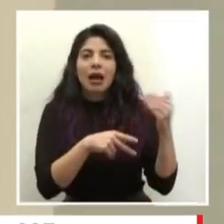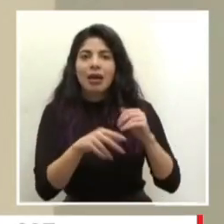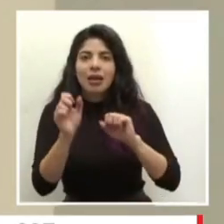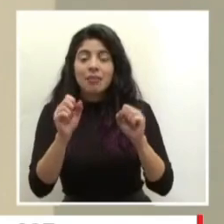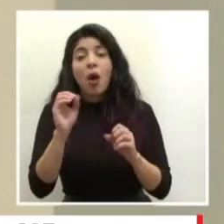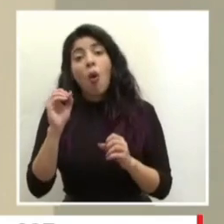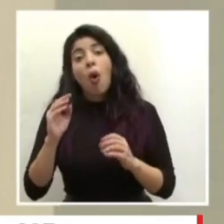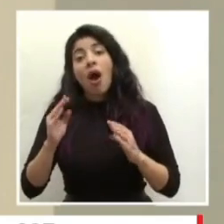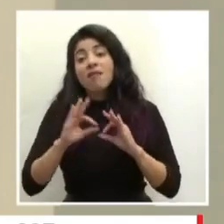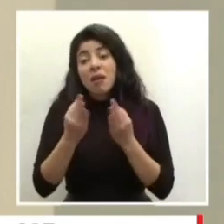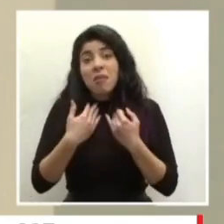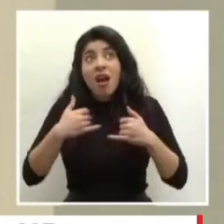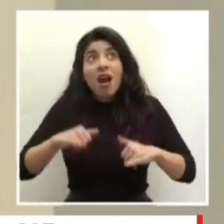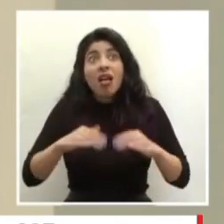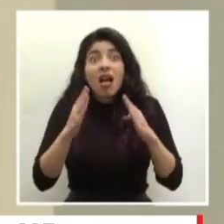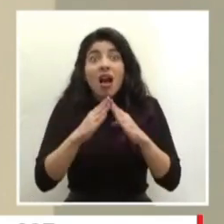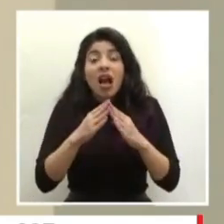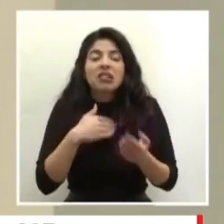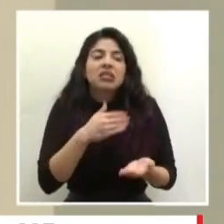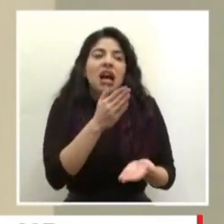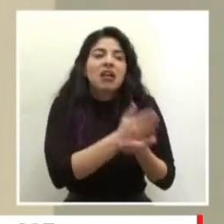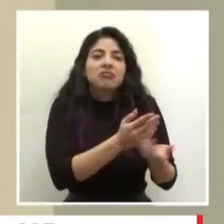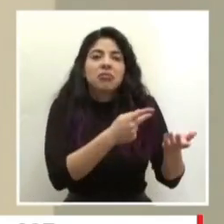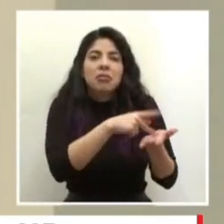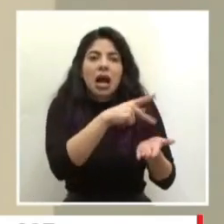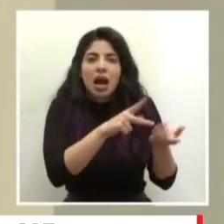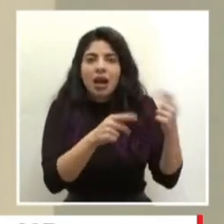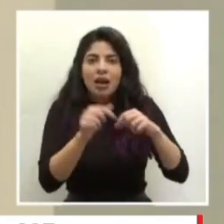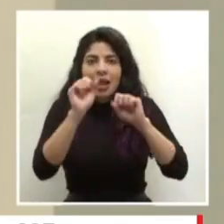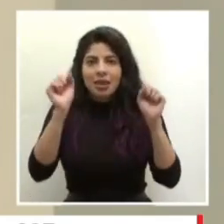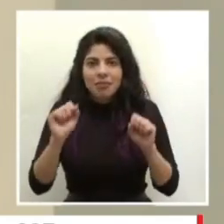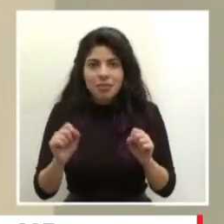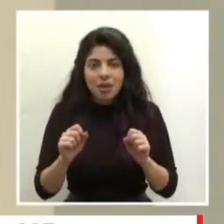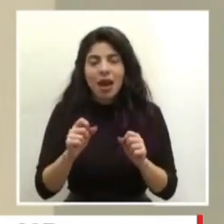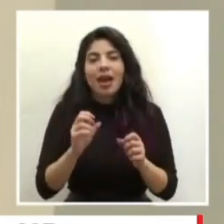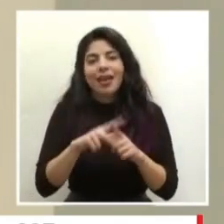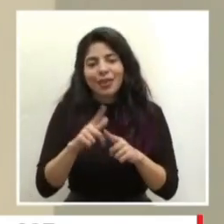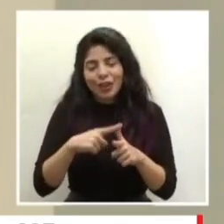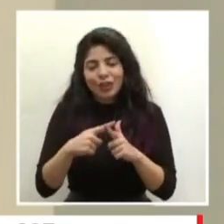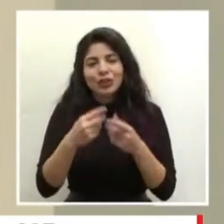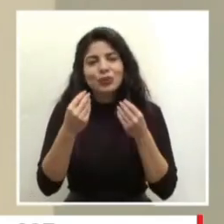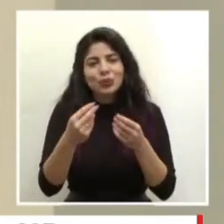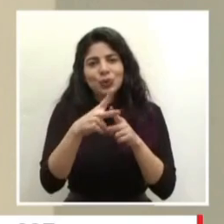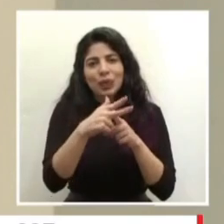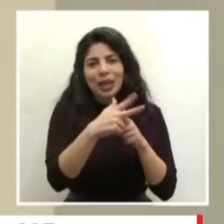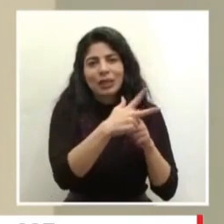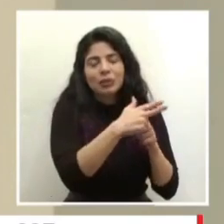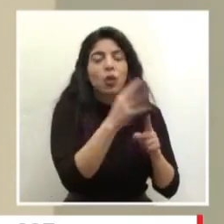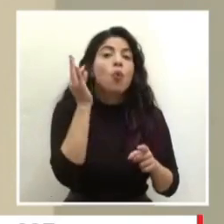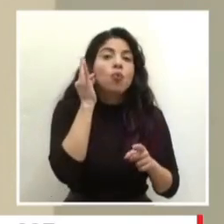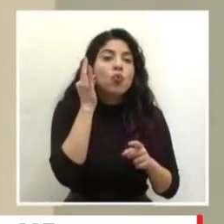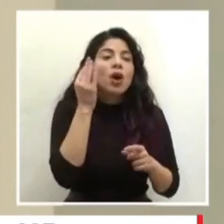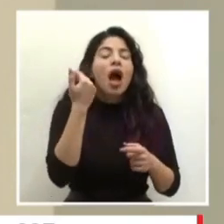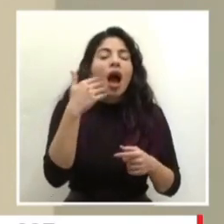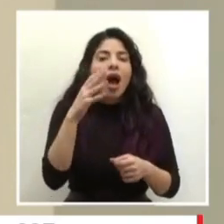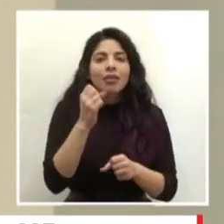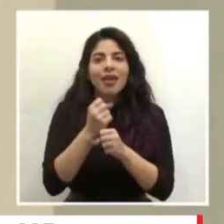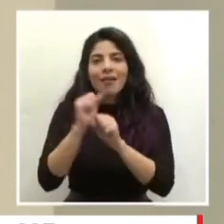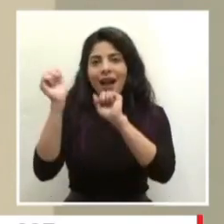haciendo teletrabajo. Se tomaron muchas decisiones que implicó la suspensión o el despido de mujeres que estaban en el